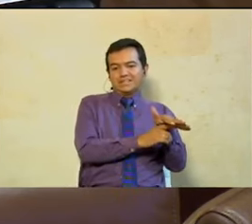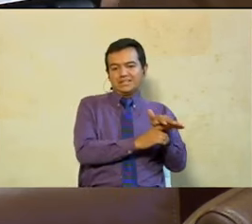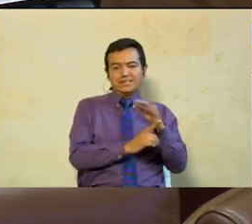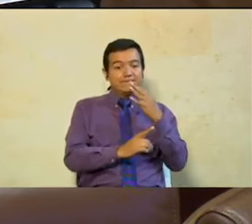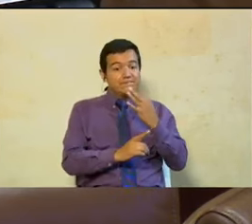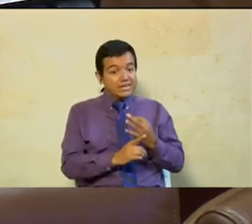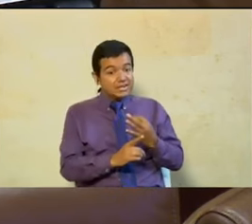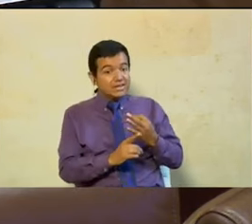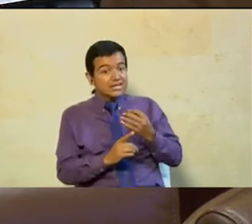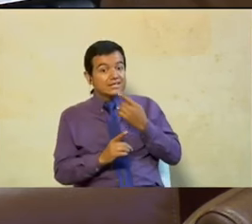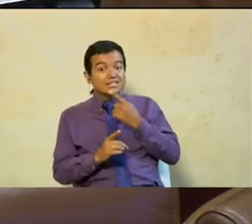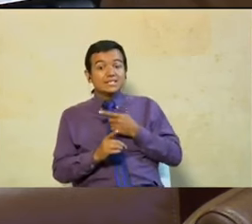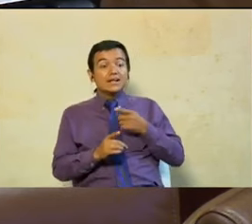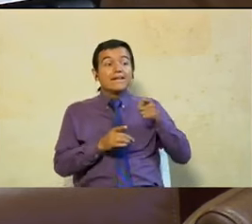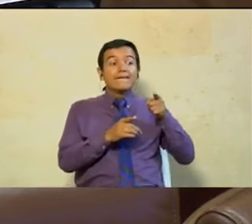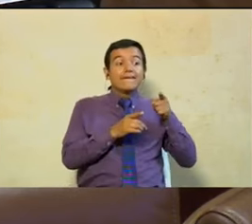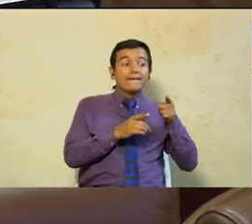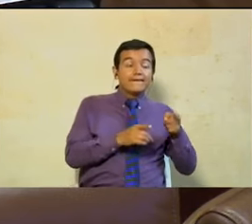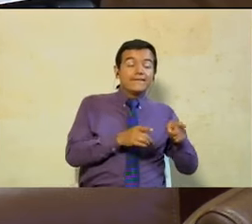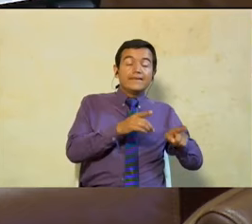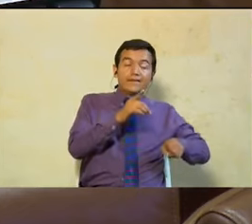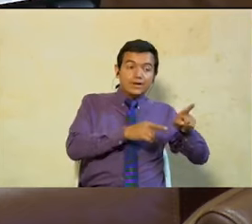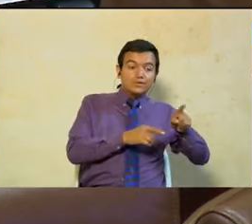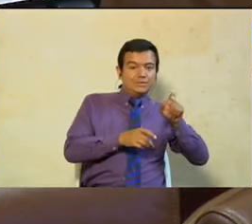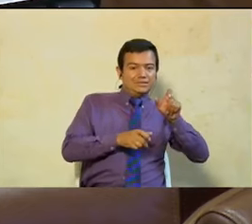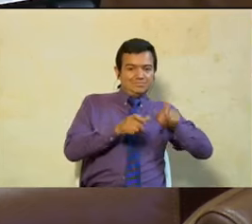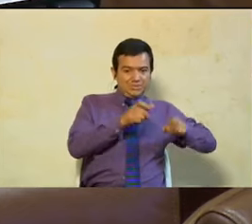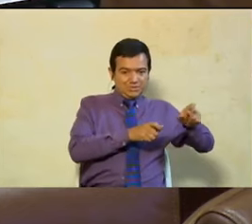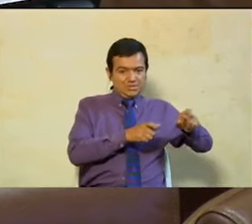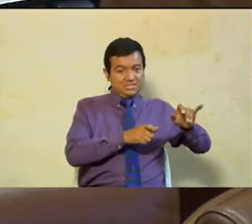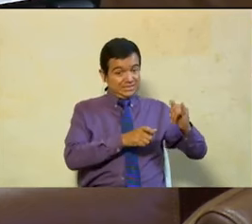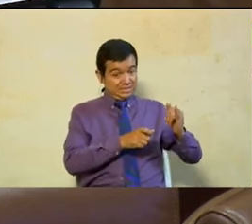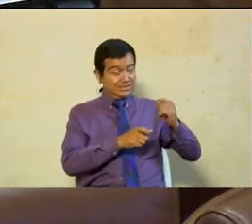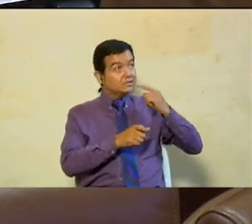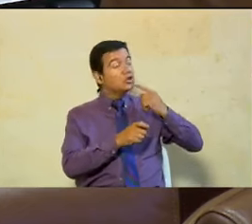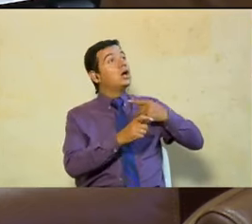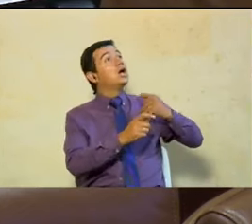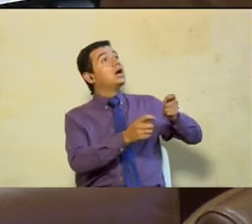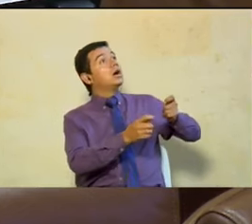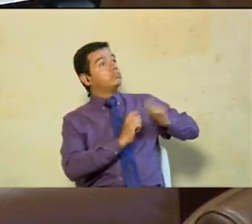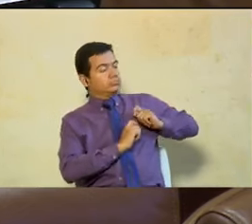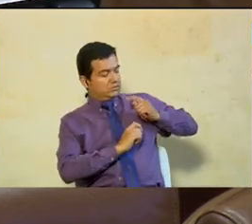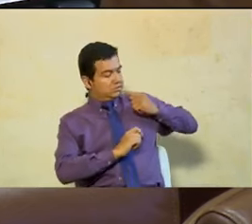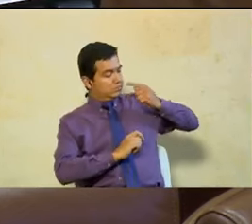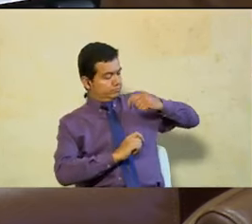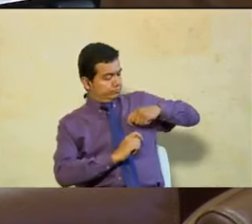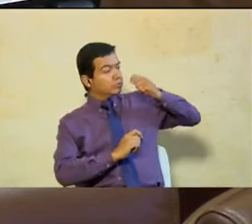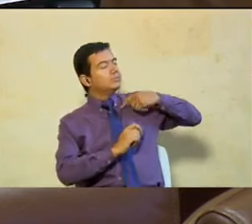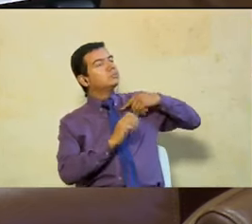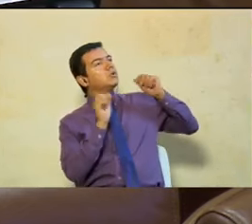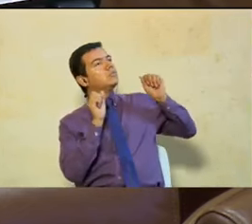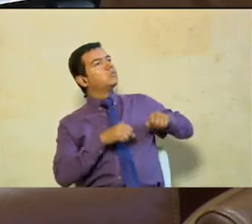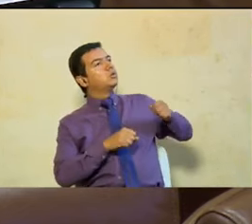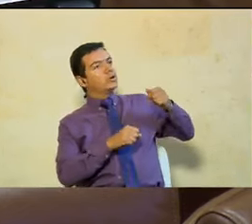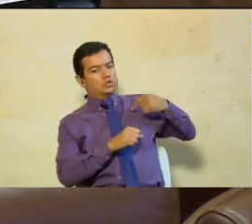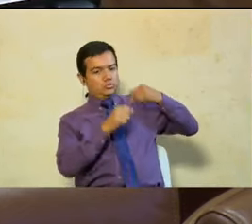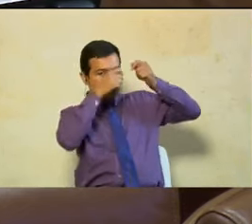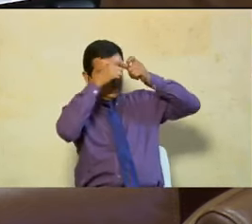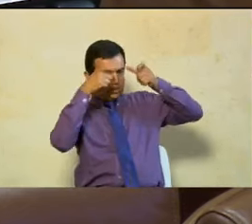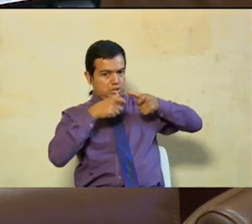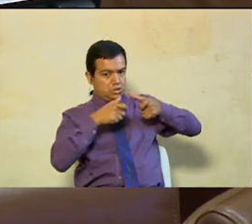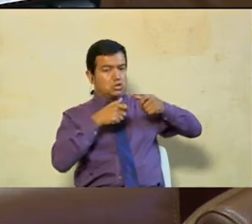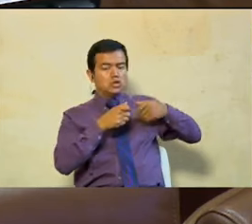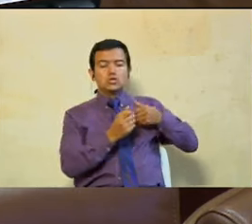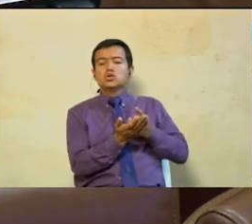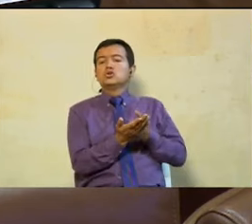trabajo a las personas que de buena fe y autorizados por el estado colombiano han venido ejerciendo esa